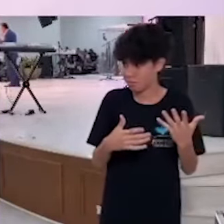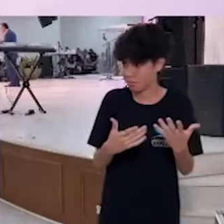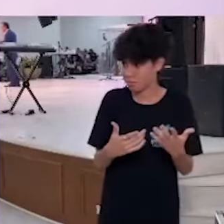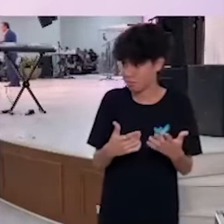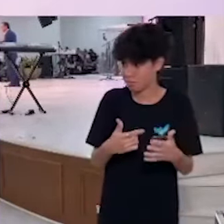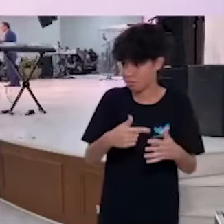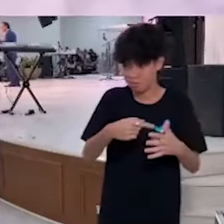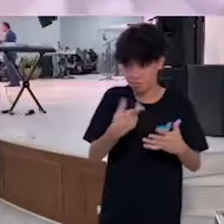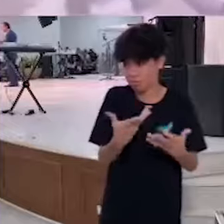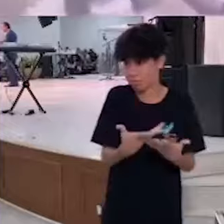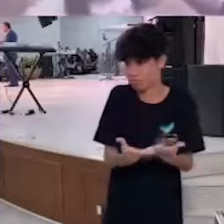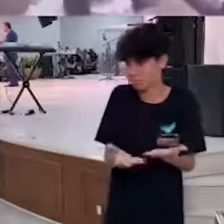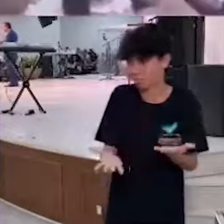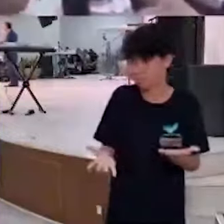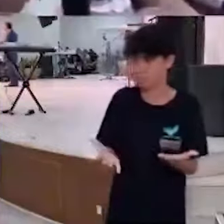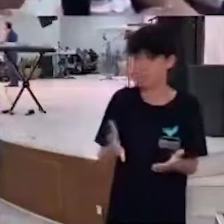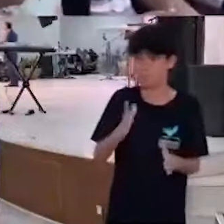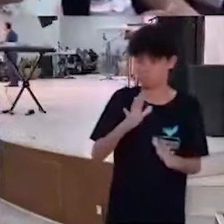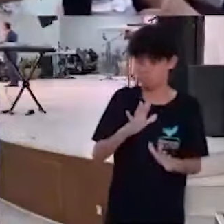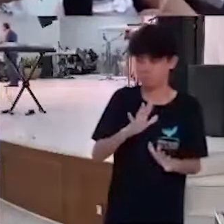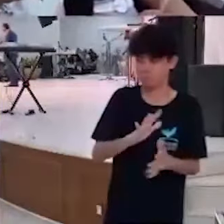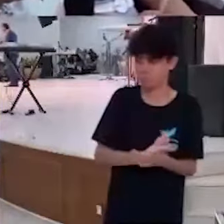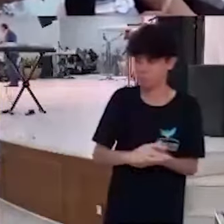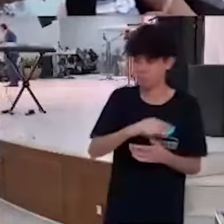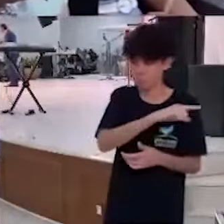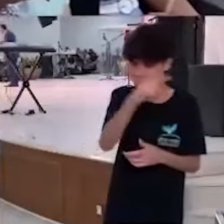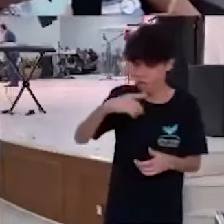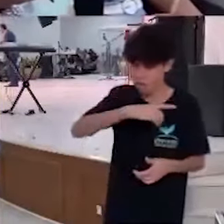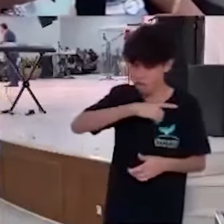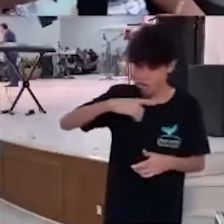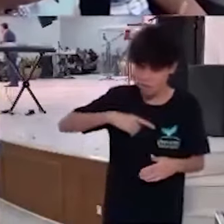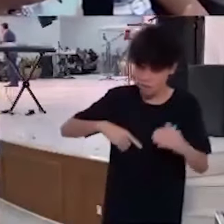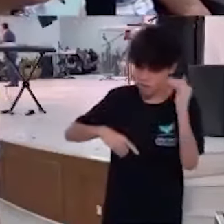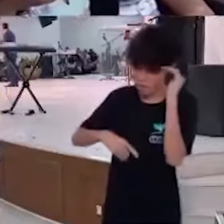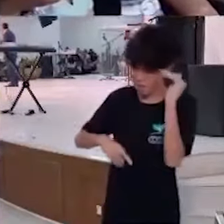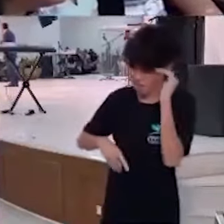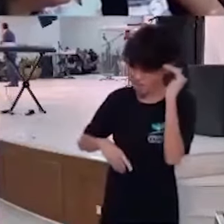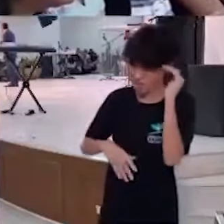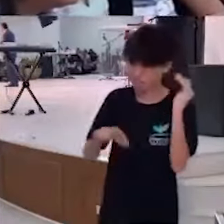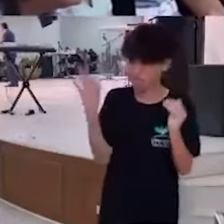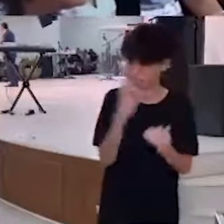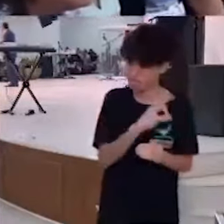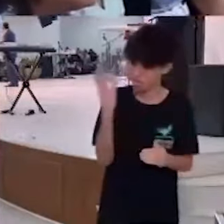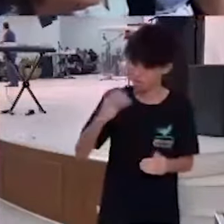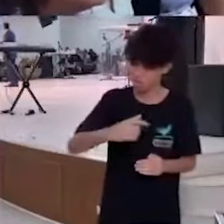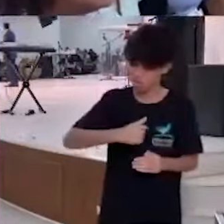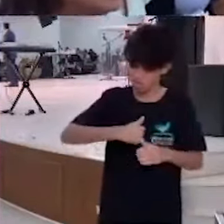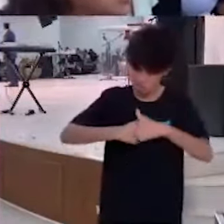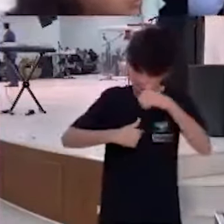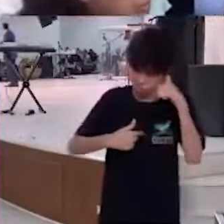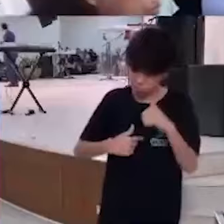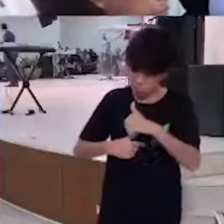otros líderes ministeriales, y decidir proteger nuestra integridad a toda